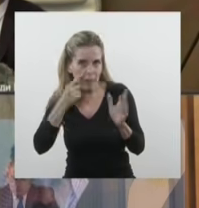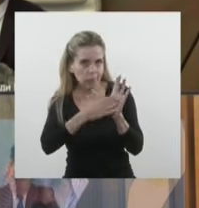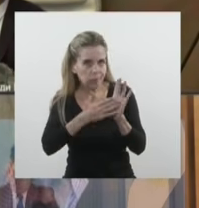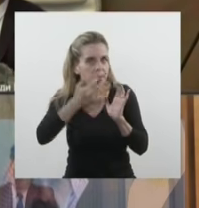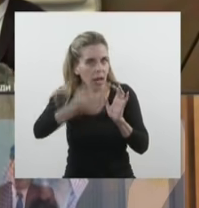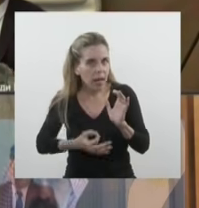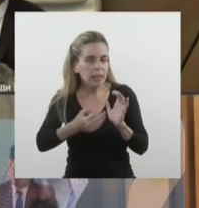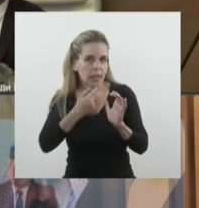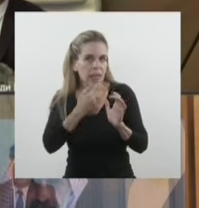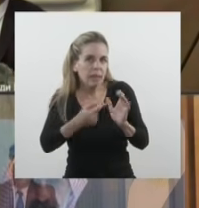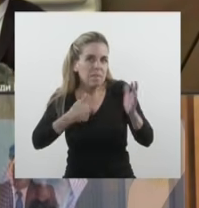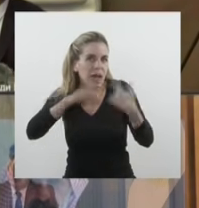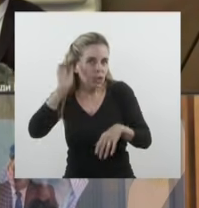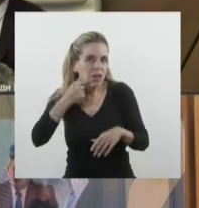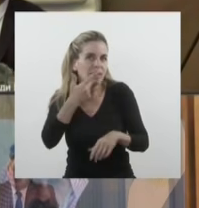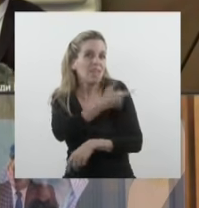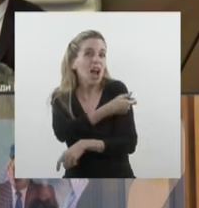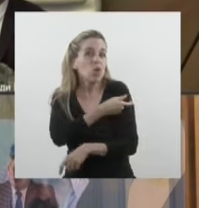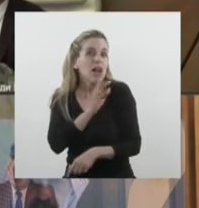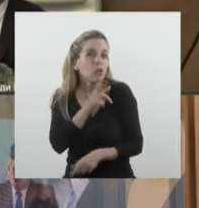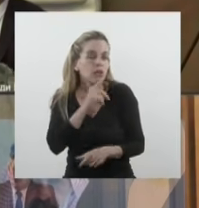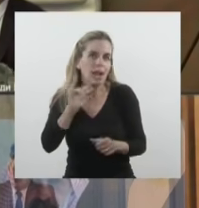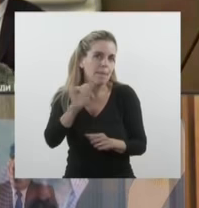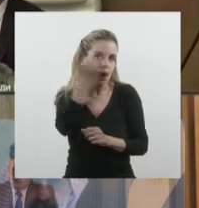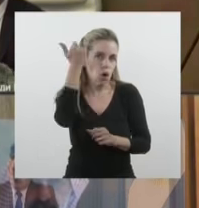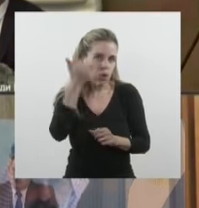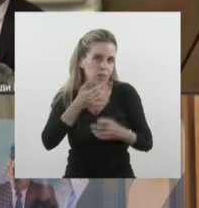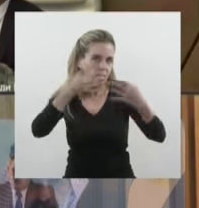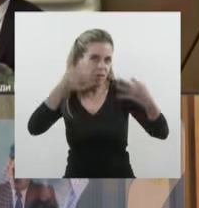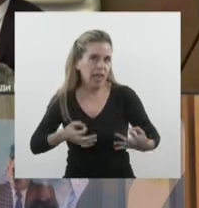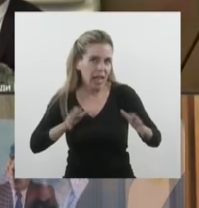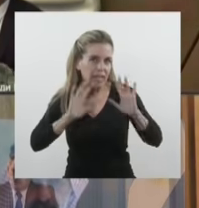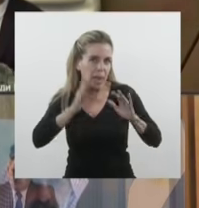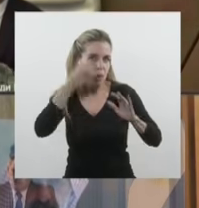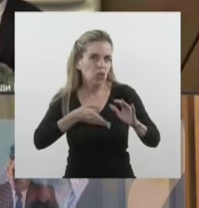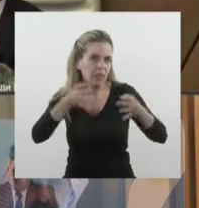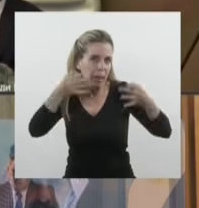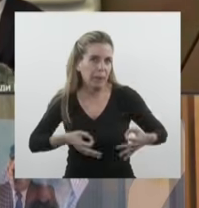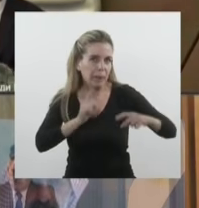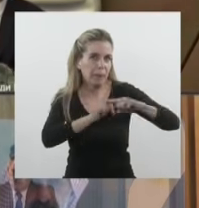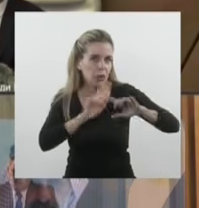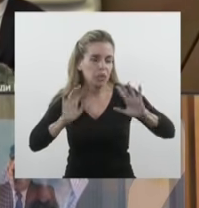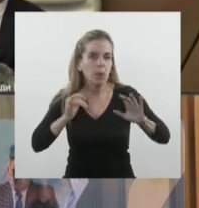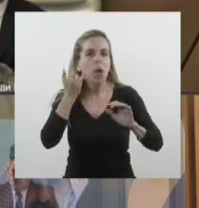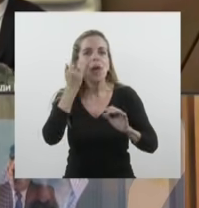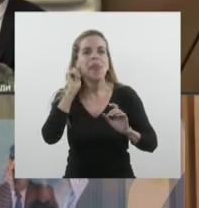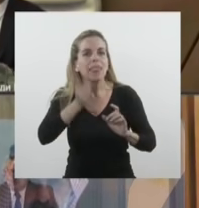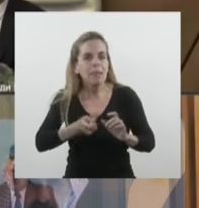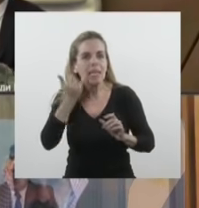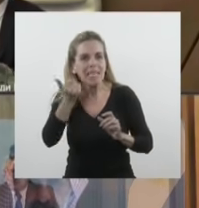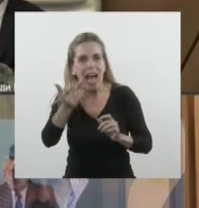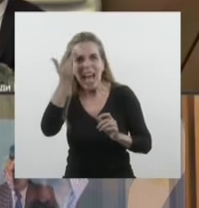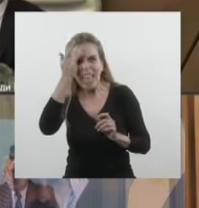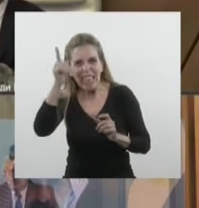vacuna es la mejor en cuanto a la eficacia y también hemos tenido ensayos en india